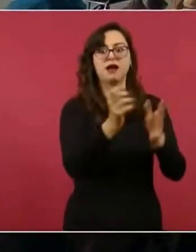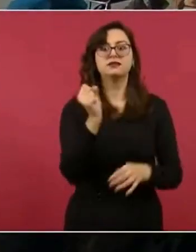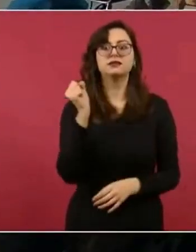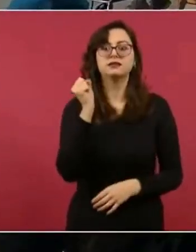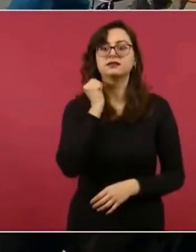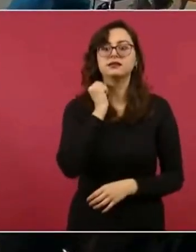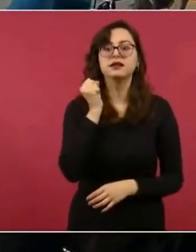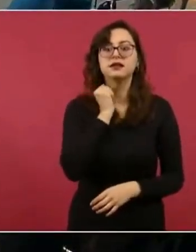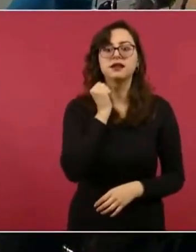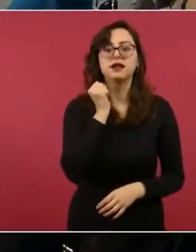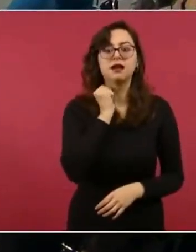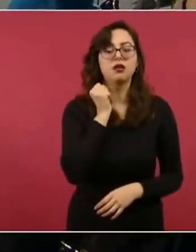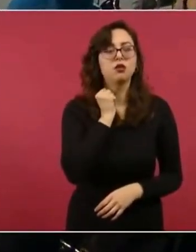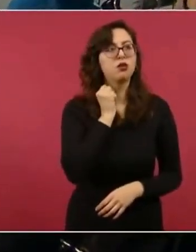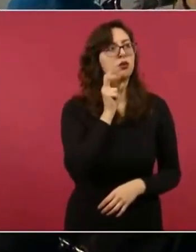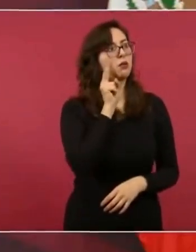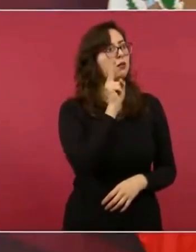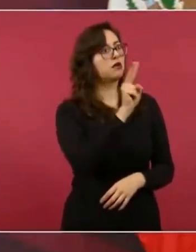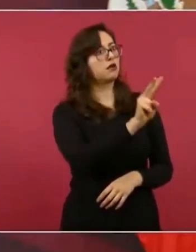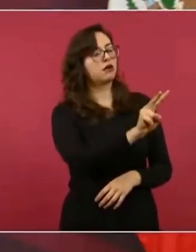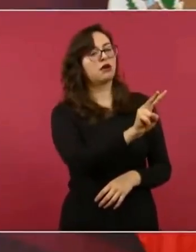y que tienen esta bandera